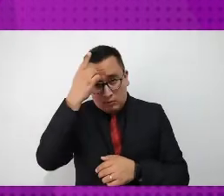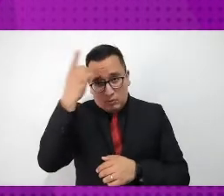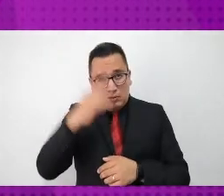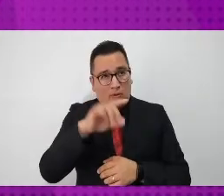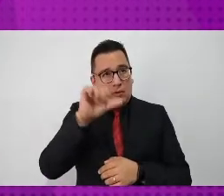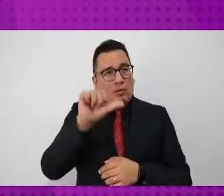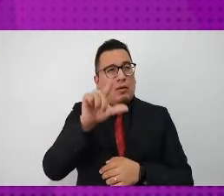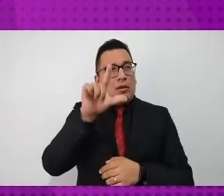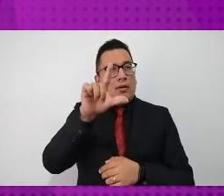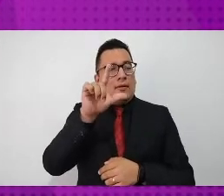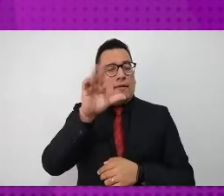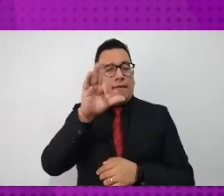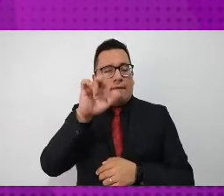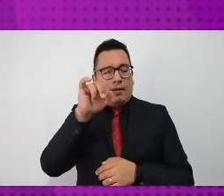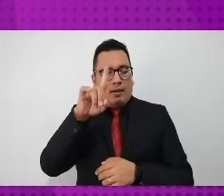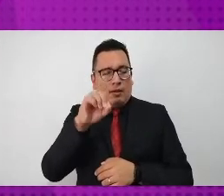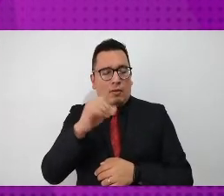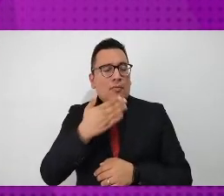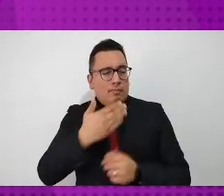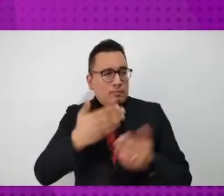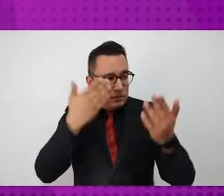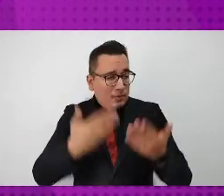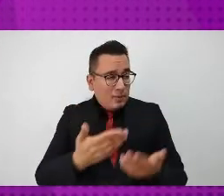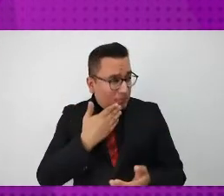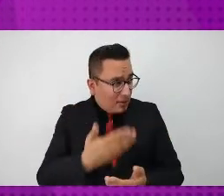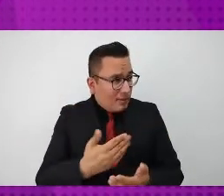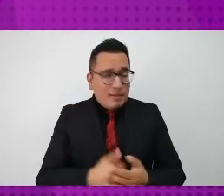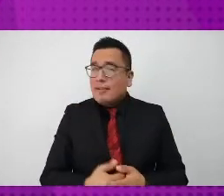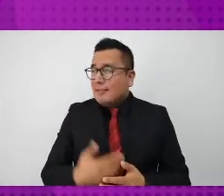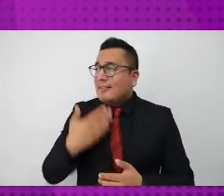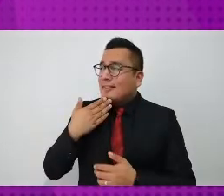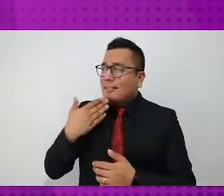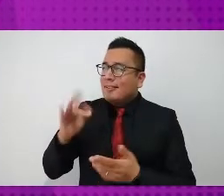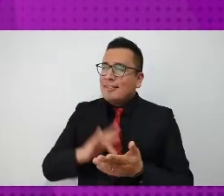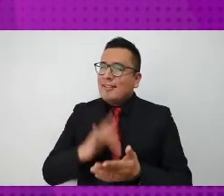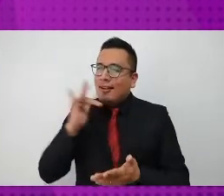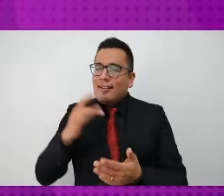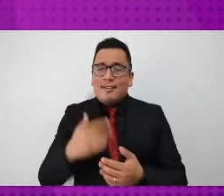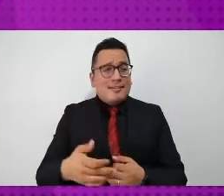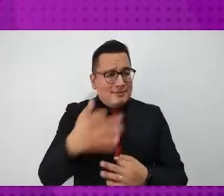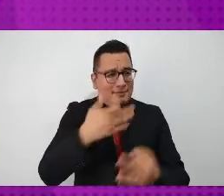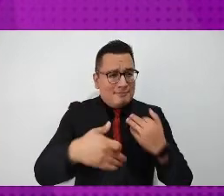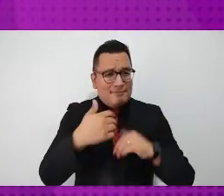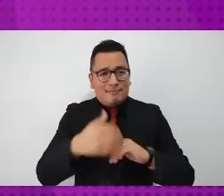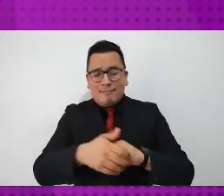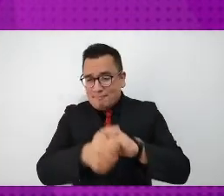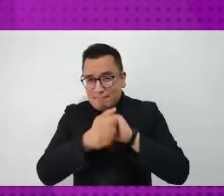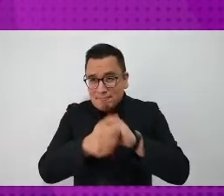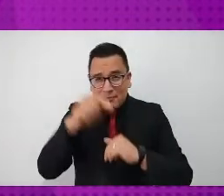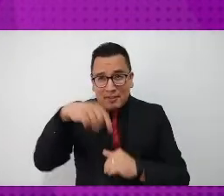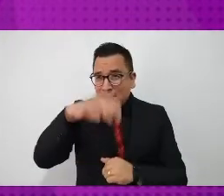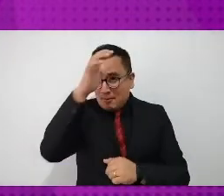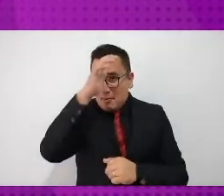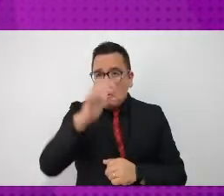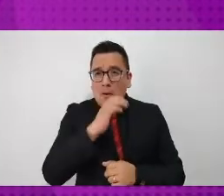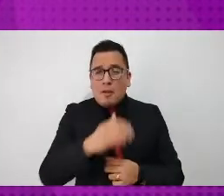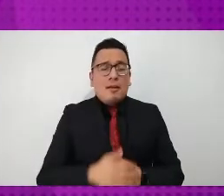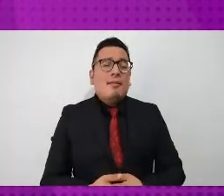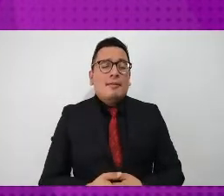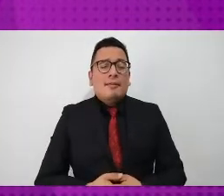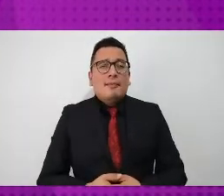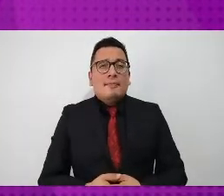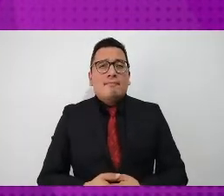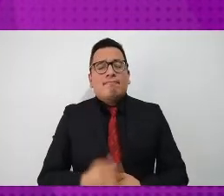alfredo alcalá montaño bienvenido alfredo cómo estás muy bien pues gracias saludos a ti a todo el auditorio de kobe la que nos está escuchando